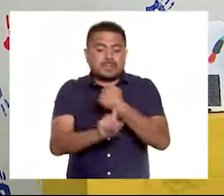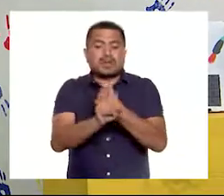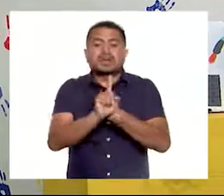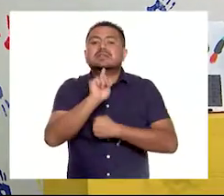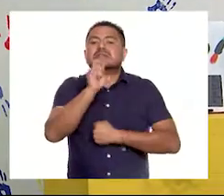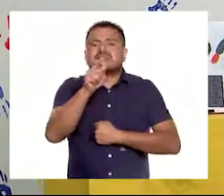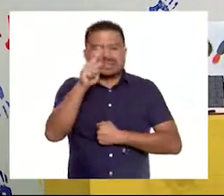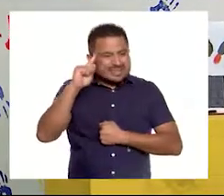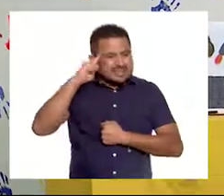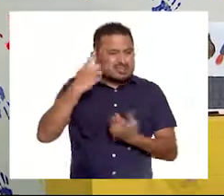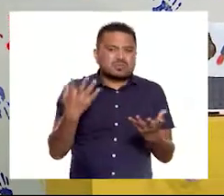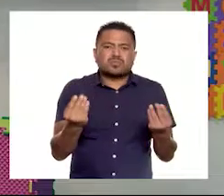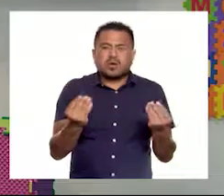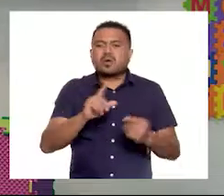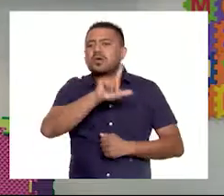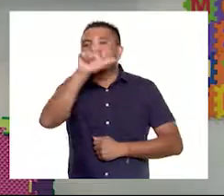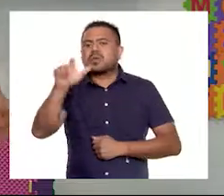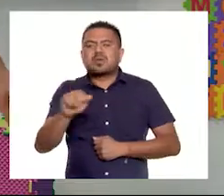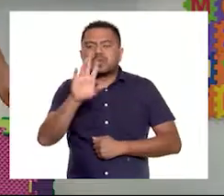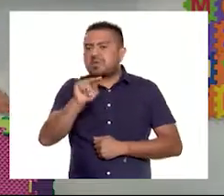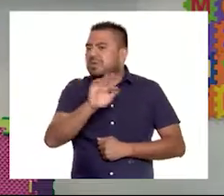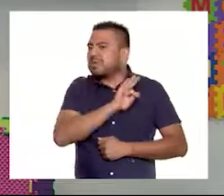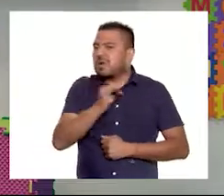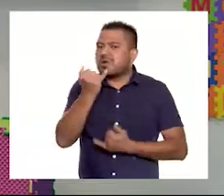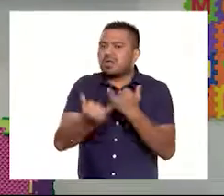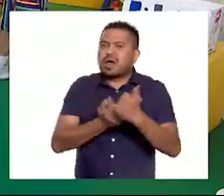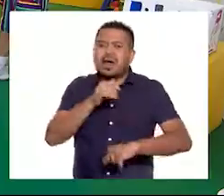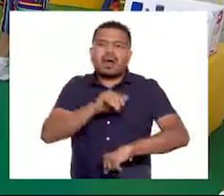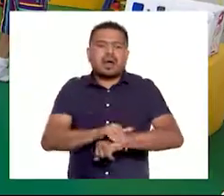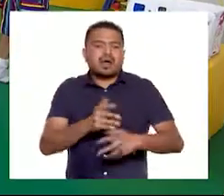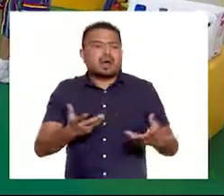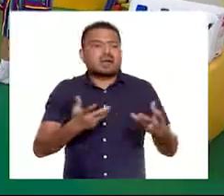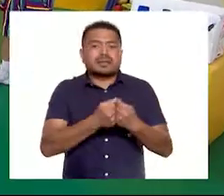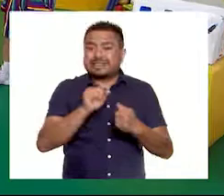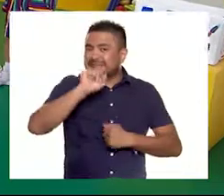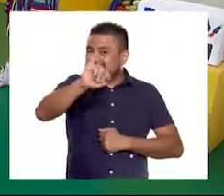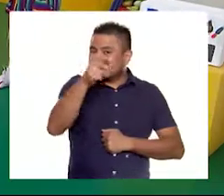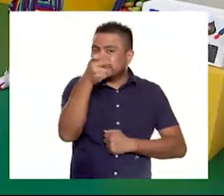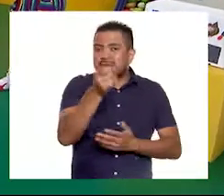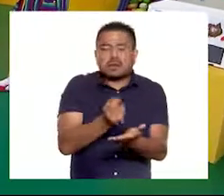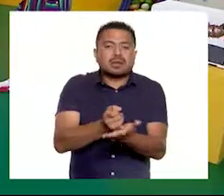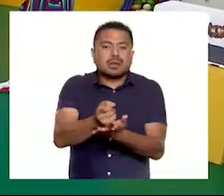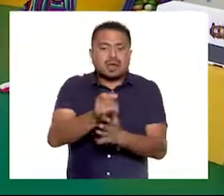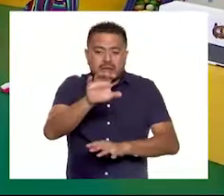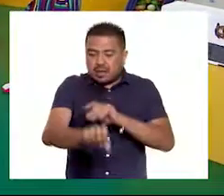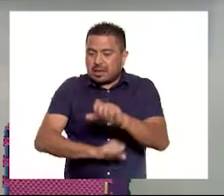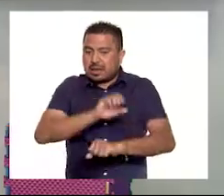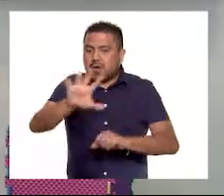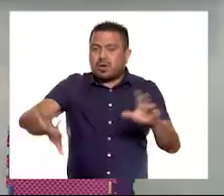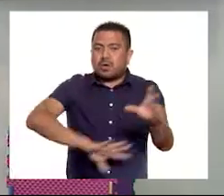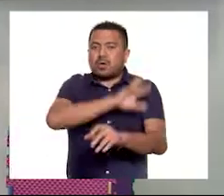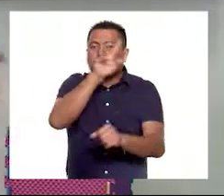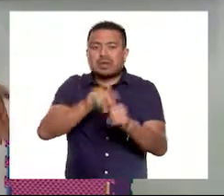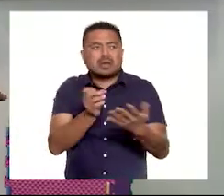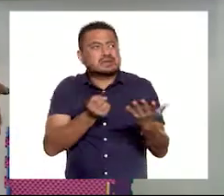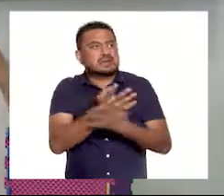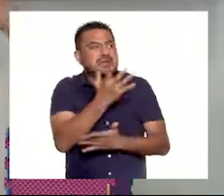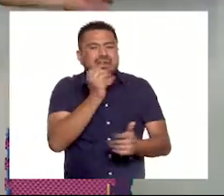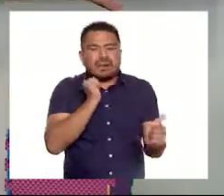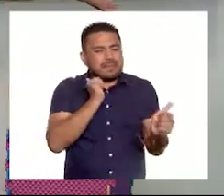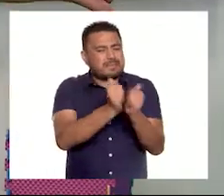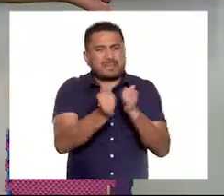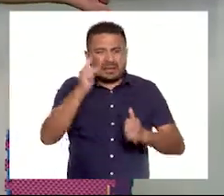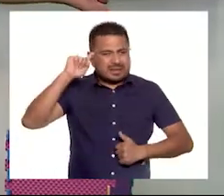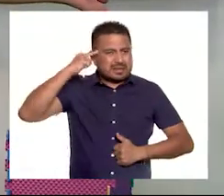es que si te enojas tanto, luego pues no vas a poder jugar con tus amigos. Exacto, pero la decisión de recoger todo y salir corriendo muy